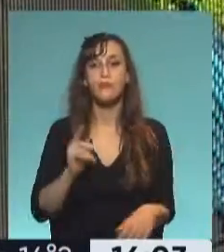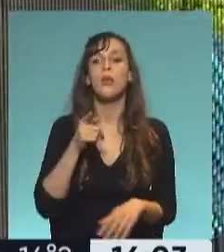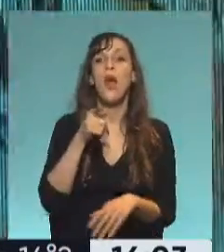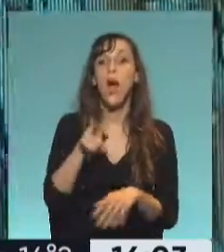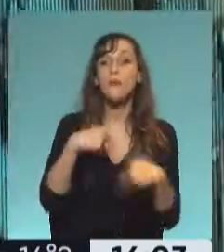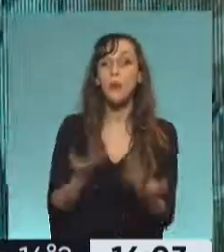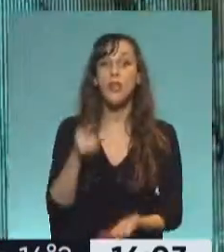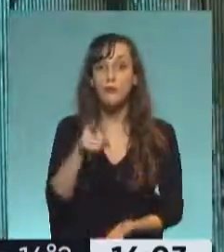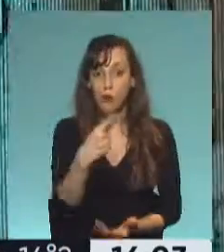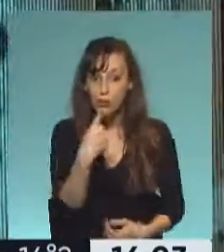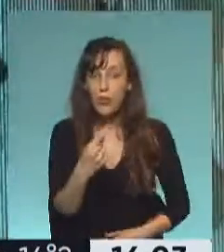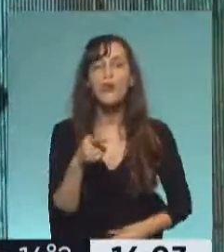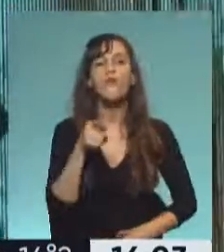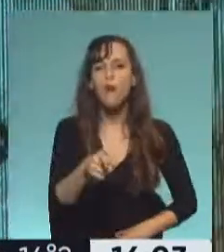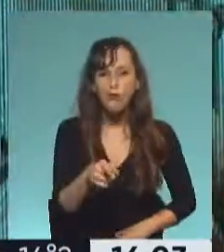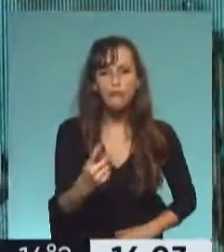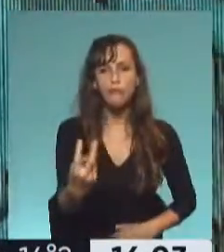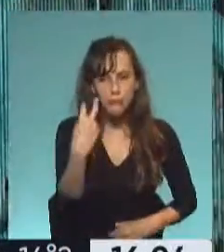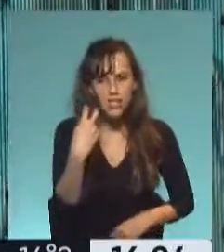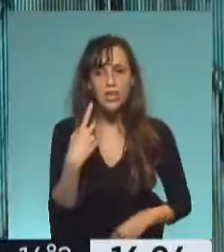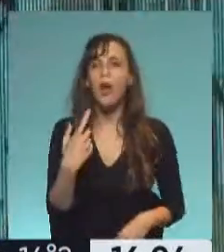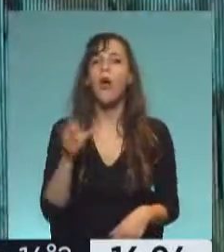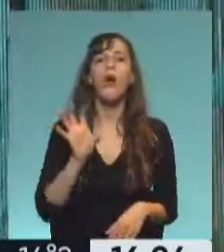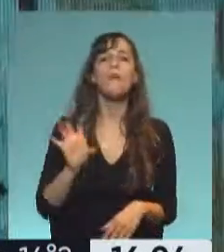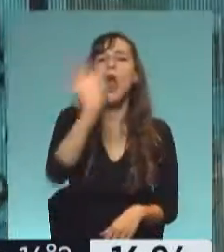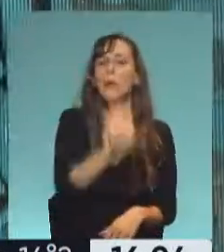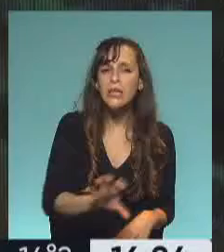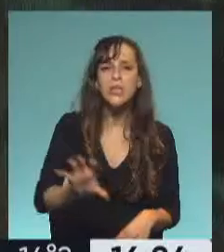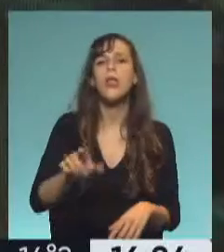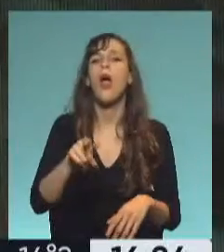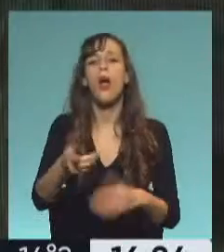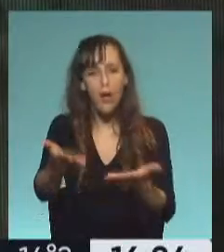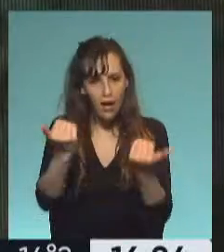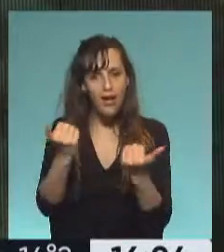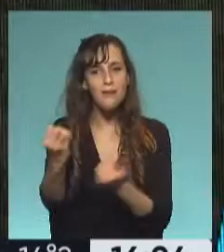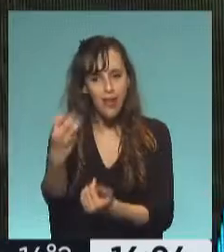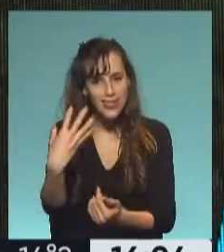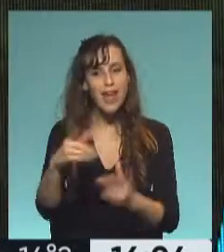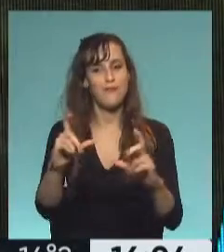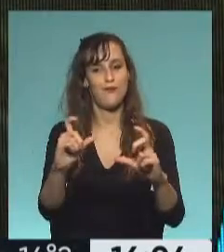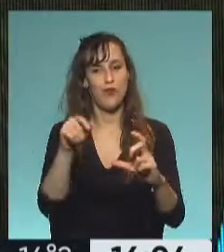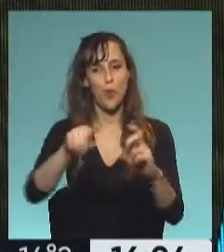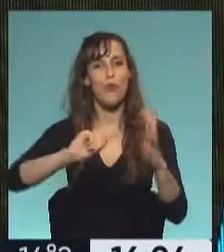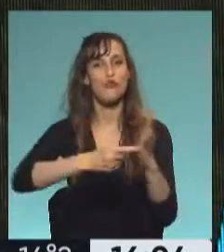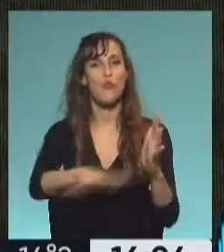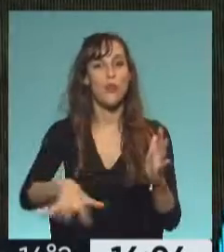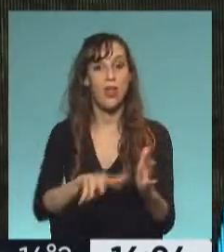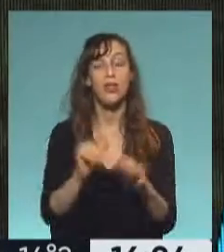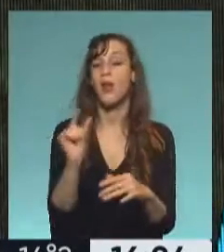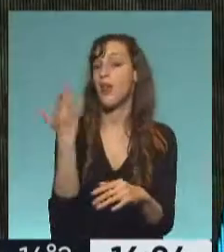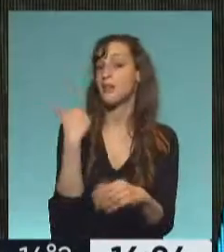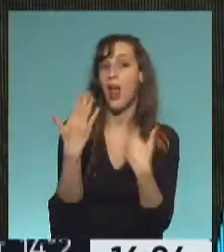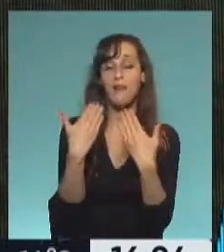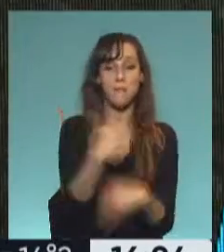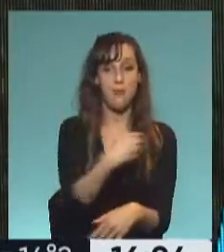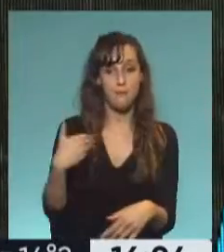lado. Desde donde nos estés mirando, mándanos una foto de tu ciudad, a ver cómo está. Claro, ¿cómo está? Hay Yo sol, recién hablaba está con nublado. Mi mamá, que está en Venado Tuerto, y me